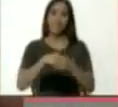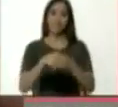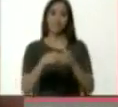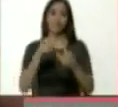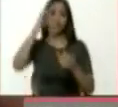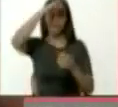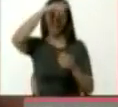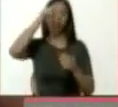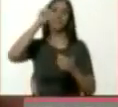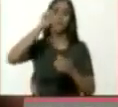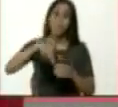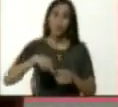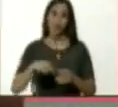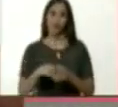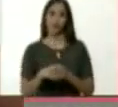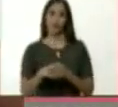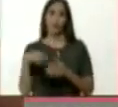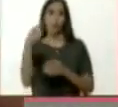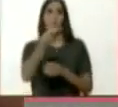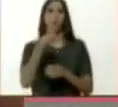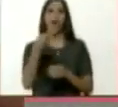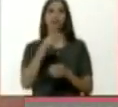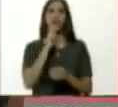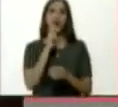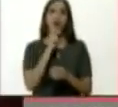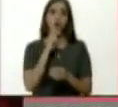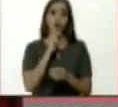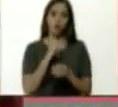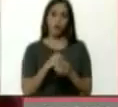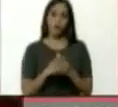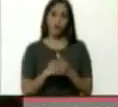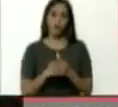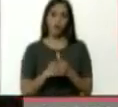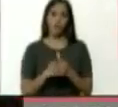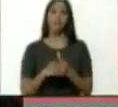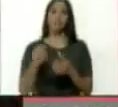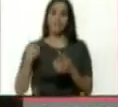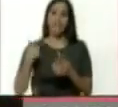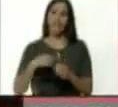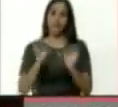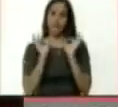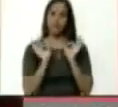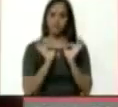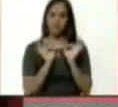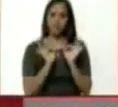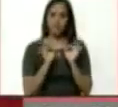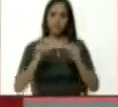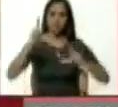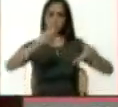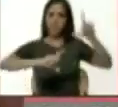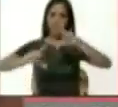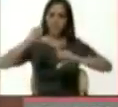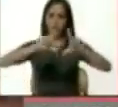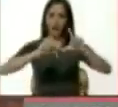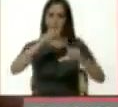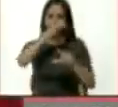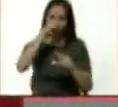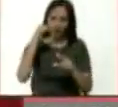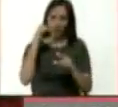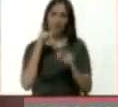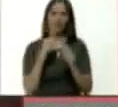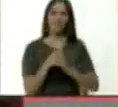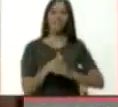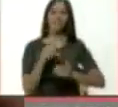también, buscando oro, y tienen precisamente también laboratorios de narcotráfico que